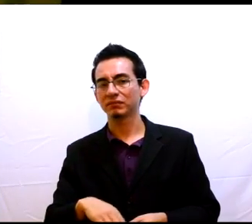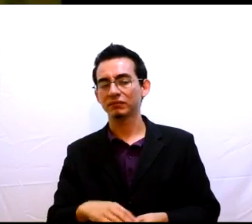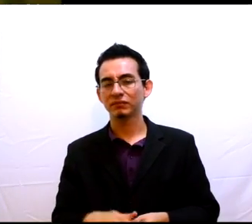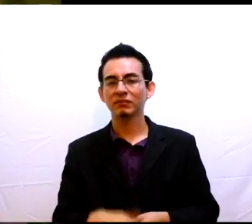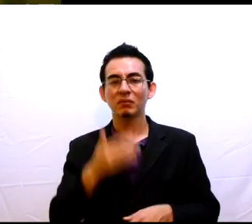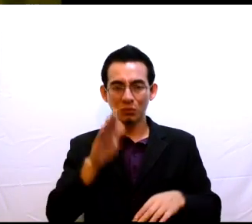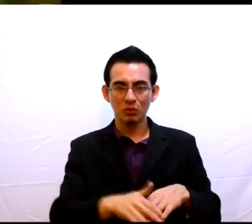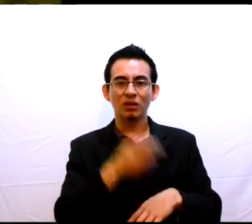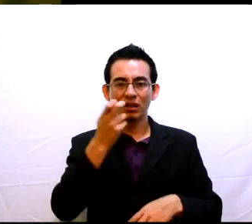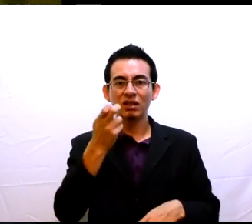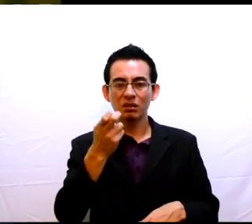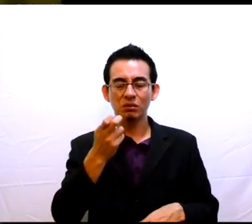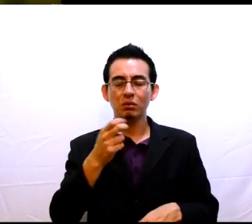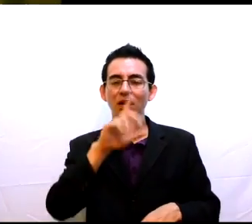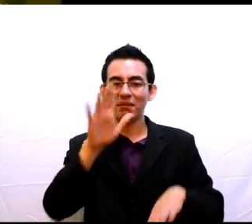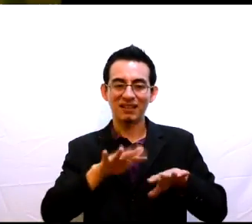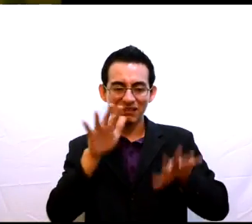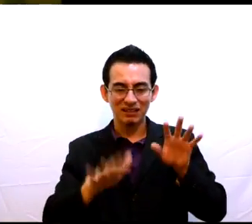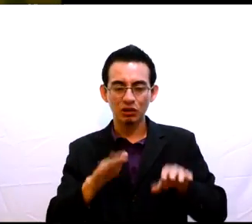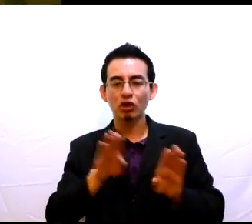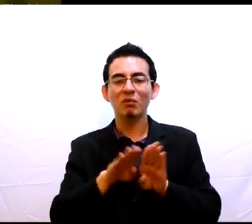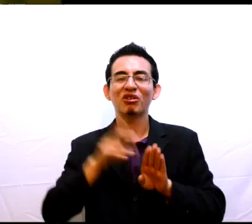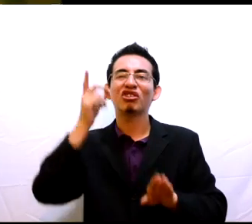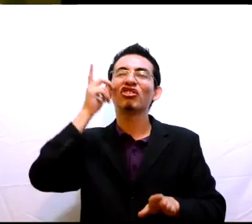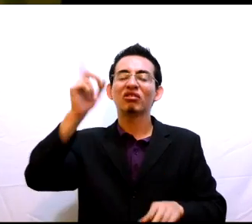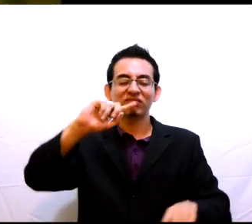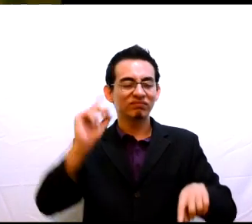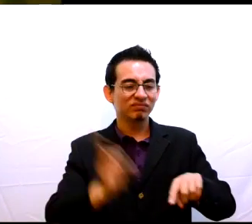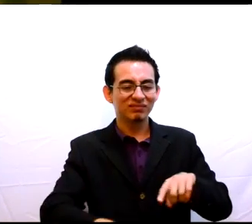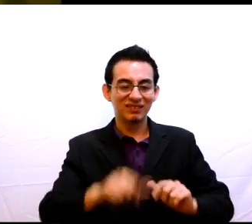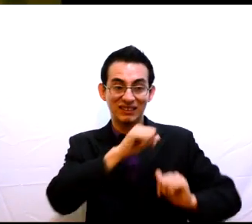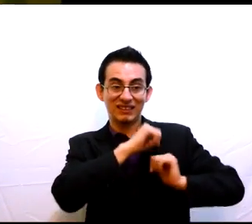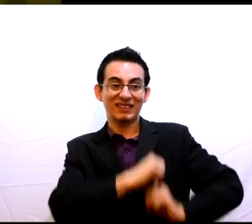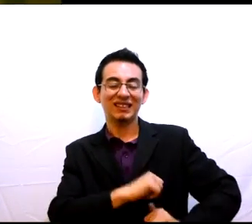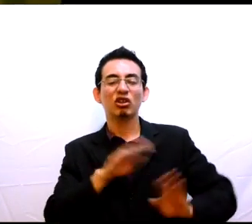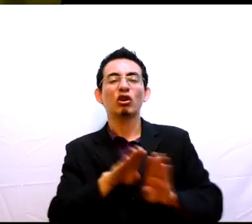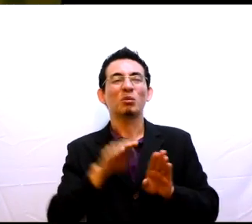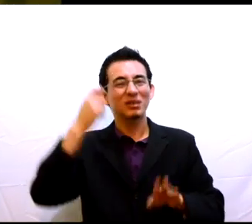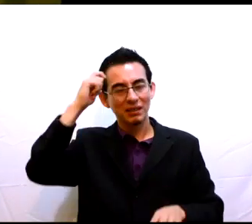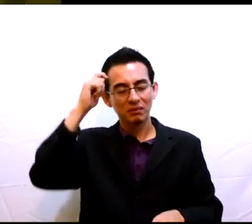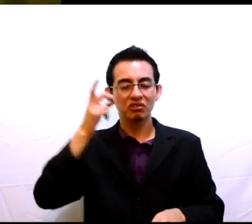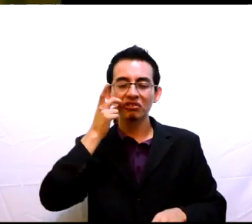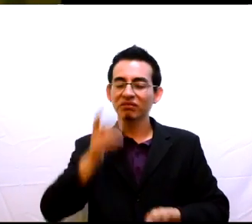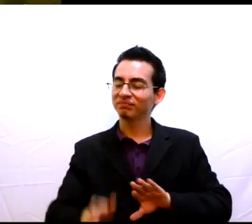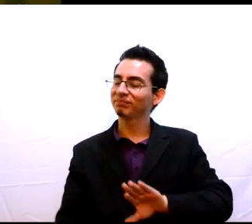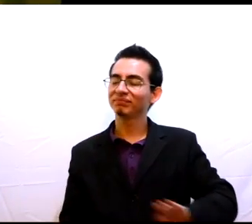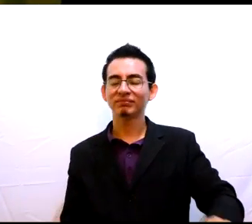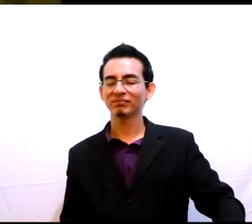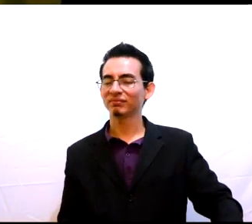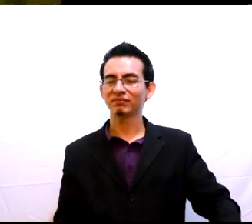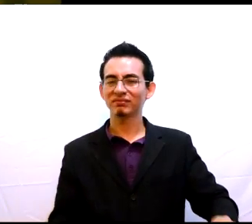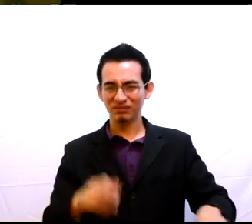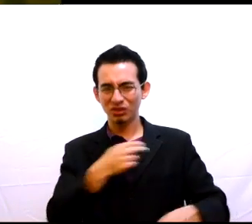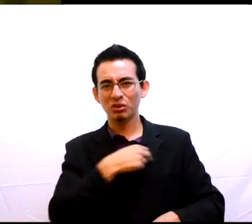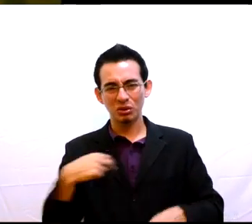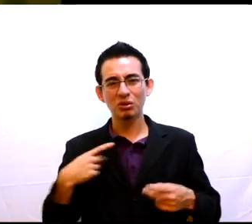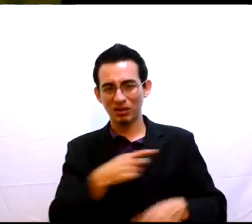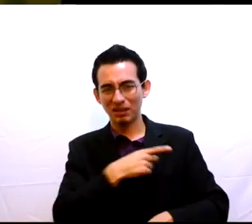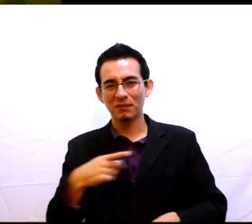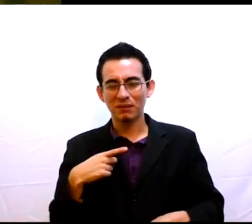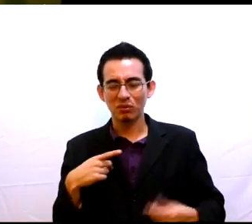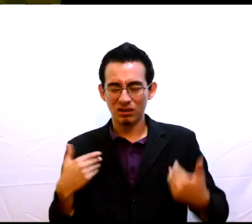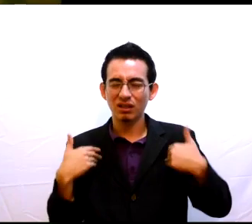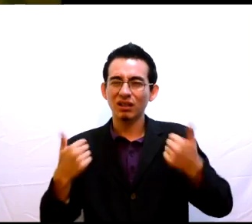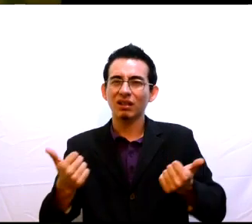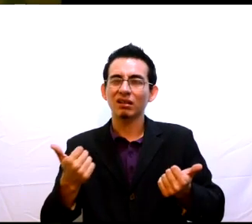y nos puede ser quitada la mayordomía hay tanta enseñanza que enseño gracias padre por